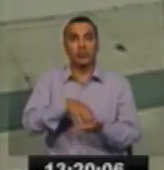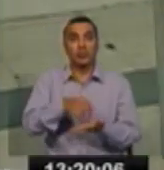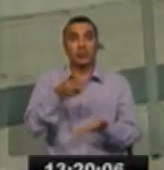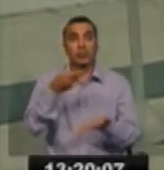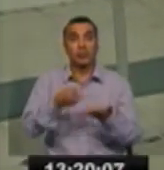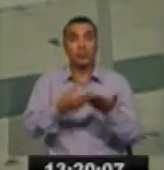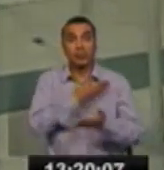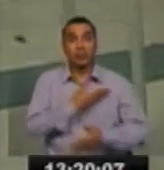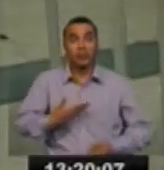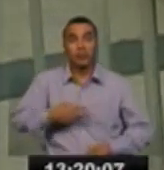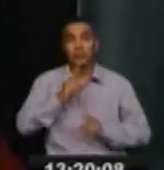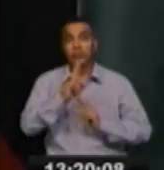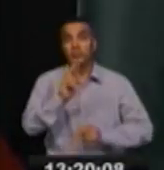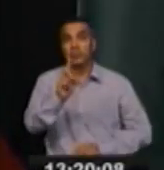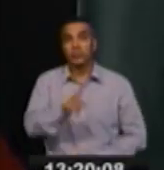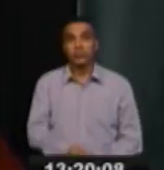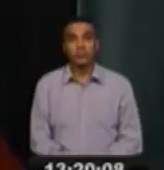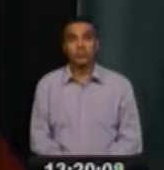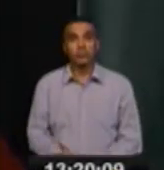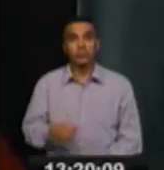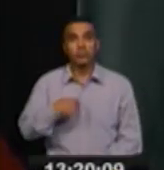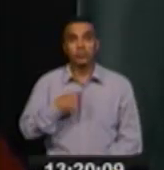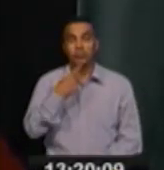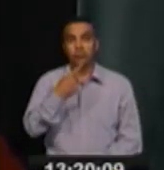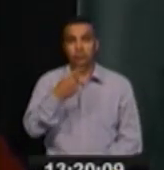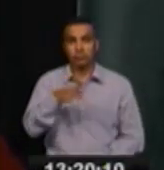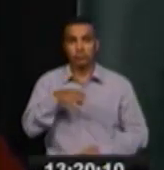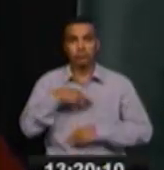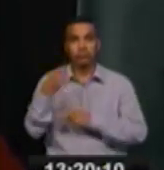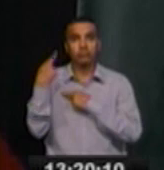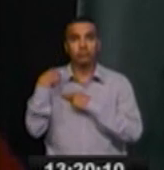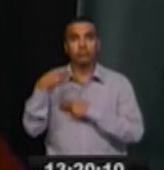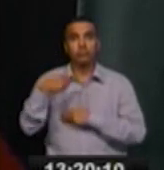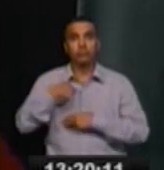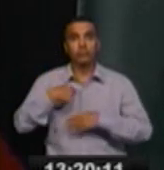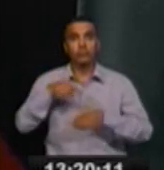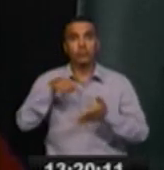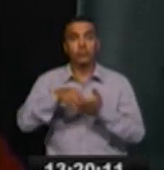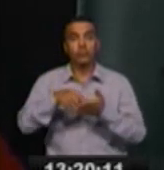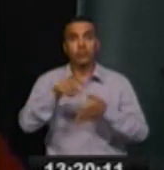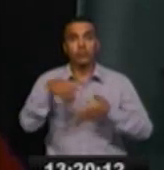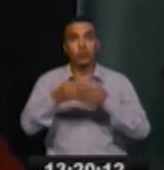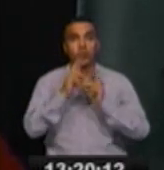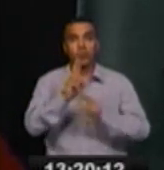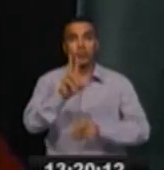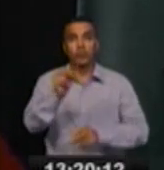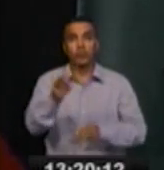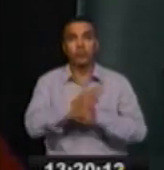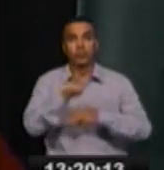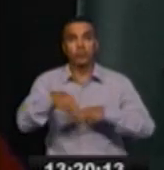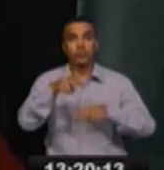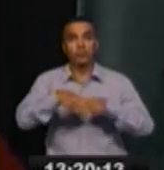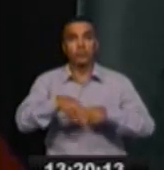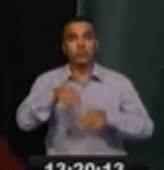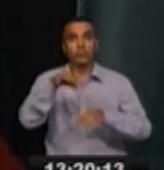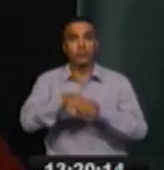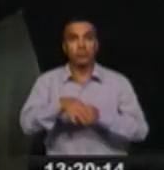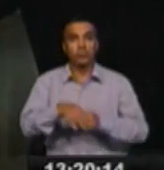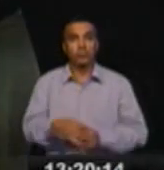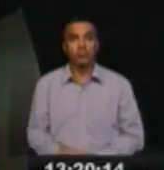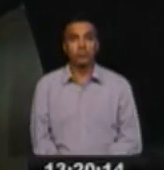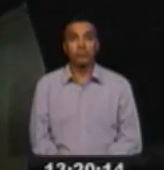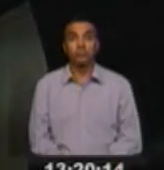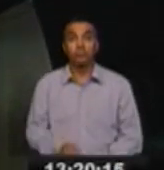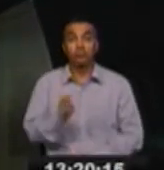la presidenta le responde. Lo hicimos con absoluta responsabilidad y será la Junta la que responda y no el Consejo Nacional Electoral Matriz. El